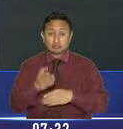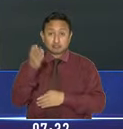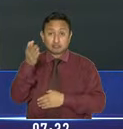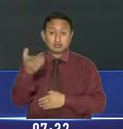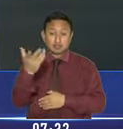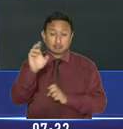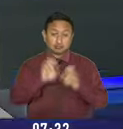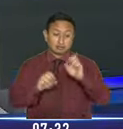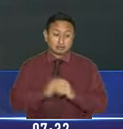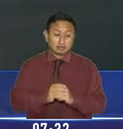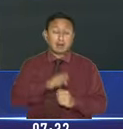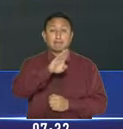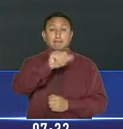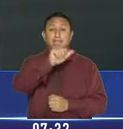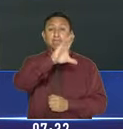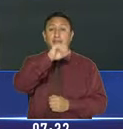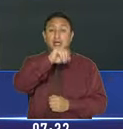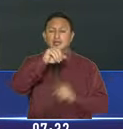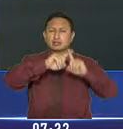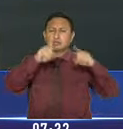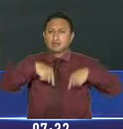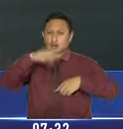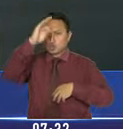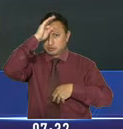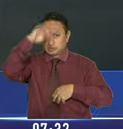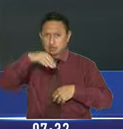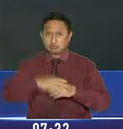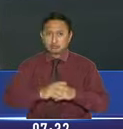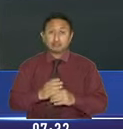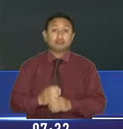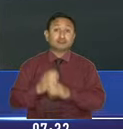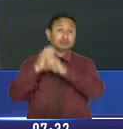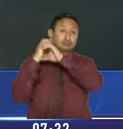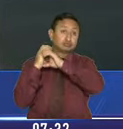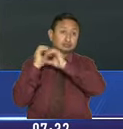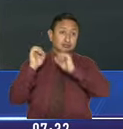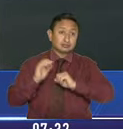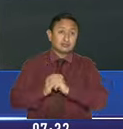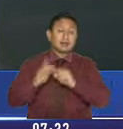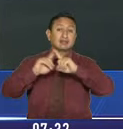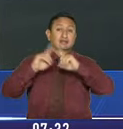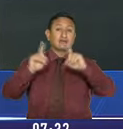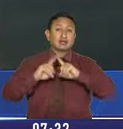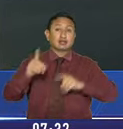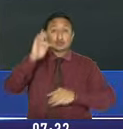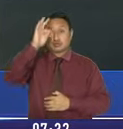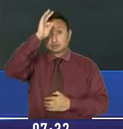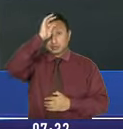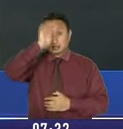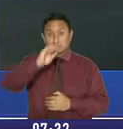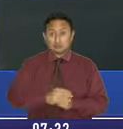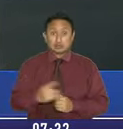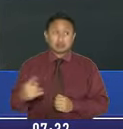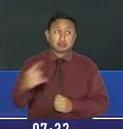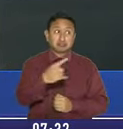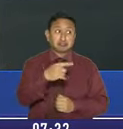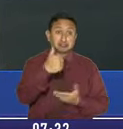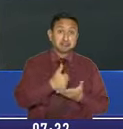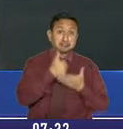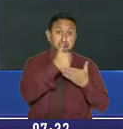hospitales, el San Francisco, que está por Cotocollao, en fin, hay varios hospitales en los cuales usted puede acceder. y evidentemente también tratar, mientras se